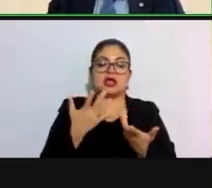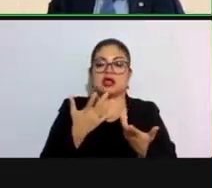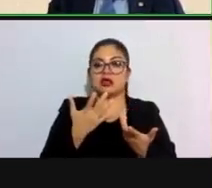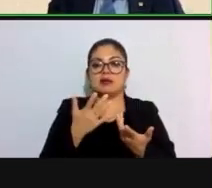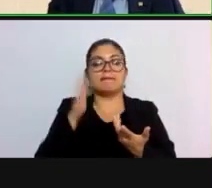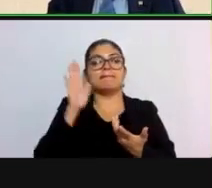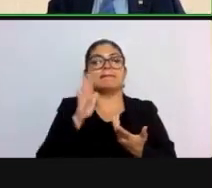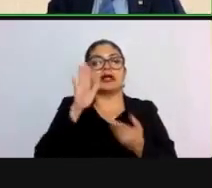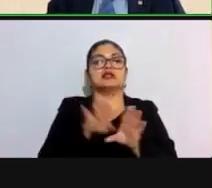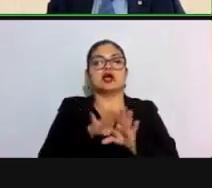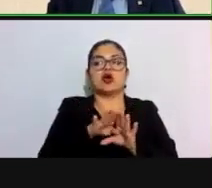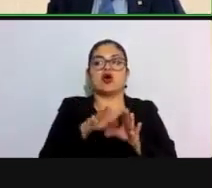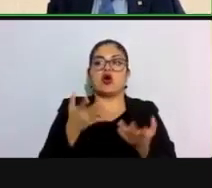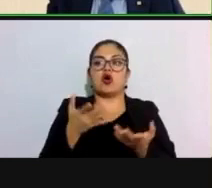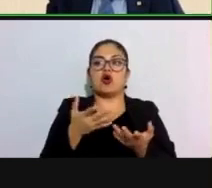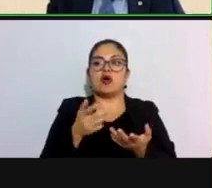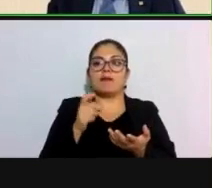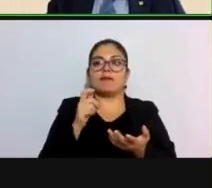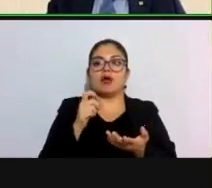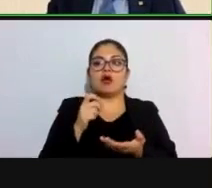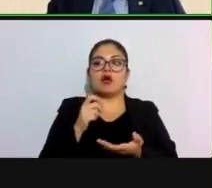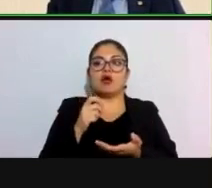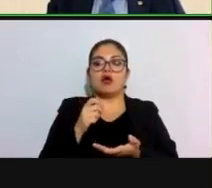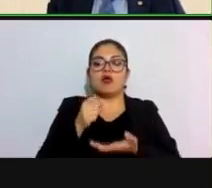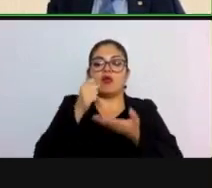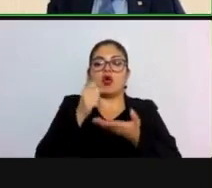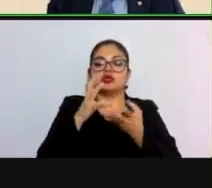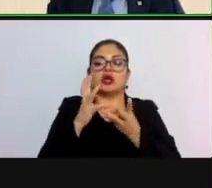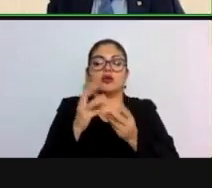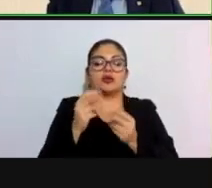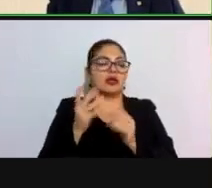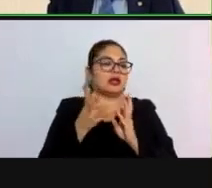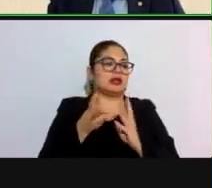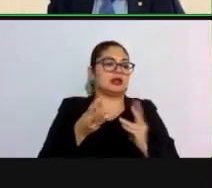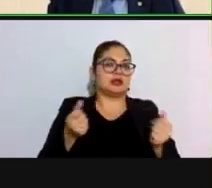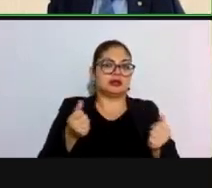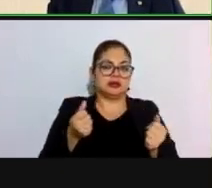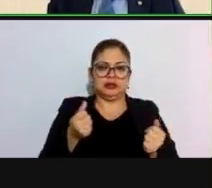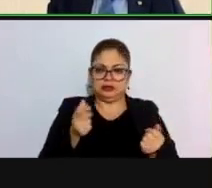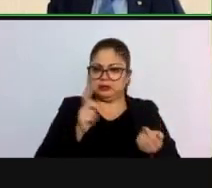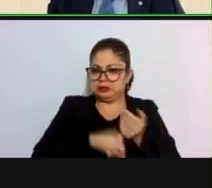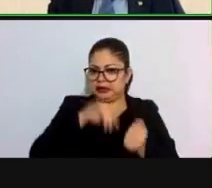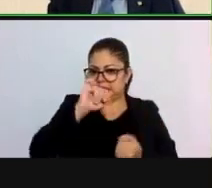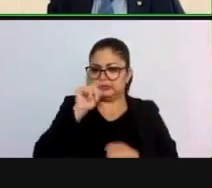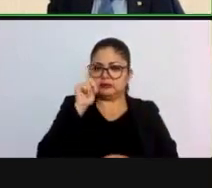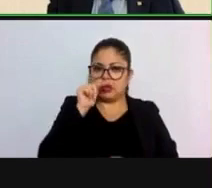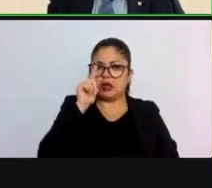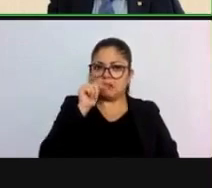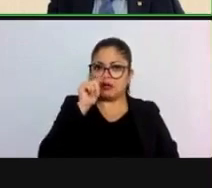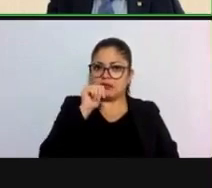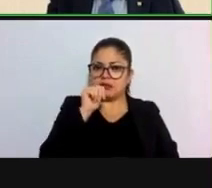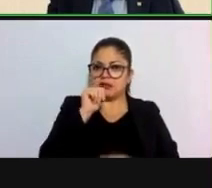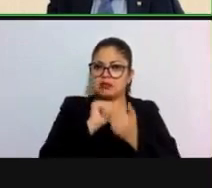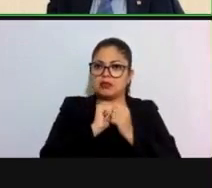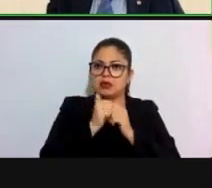una bolsa de chícharos, pero al paso del tiempo desaparece la inflamación y el ojo está hundido. ¿Por qué está hundido?